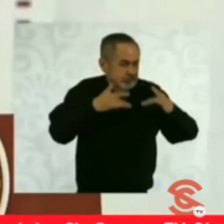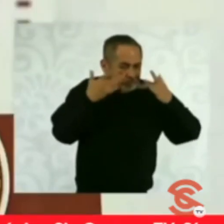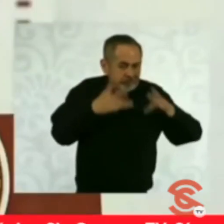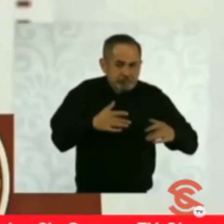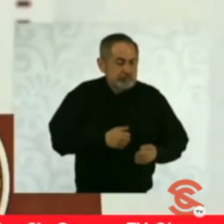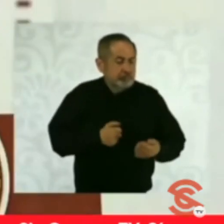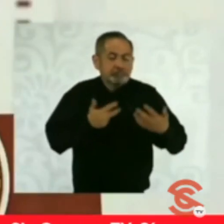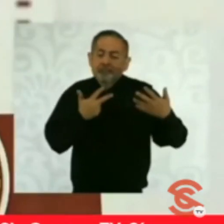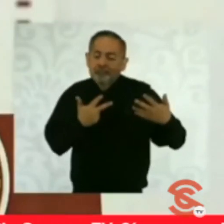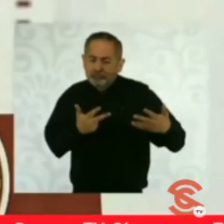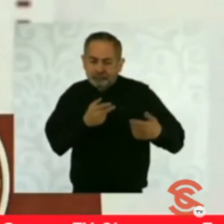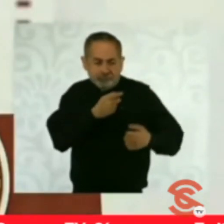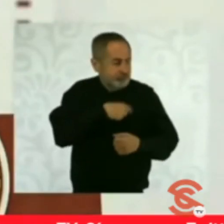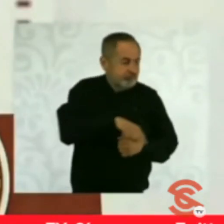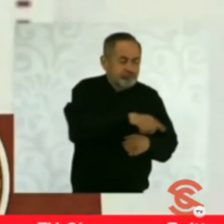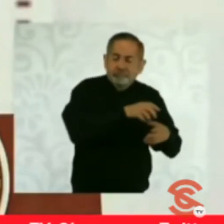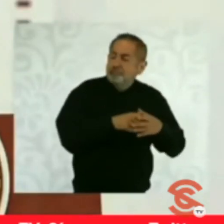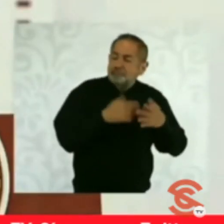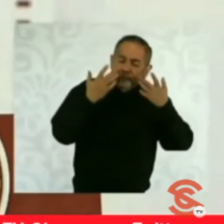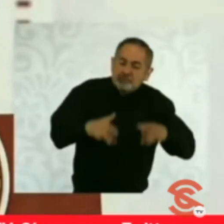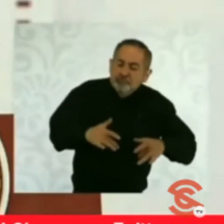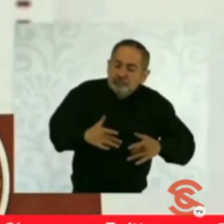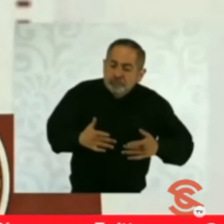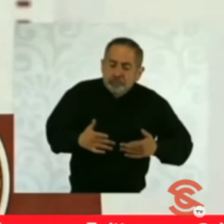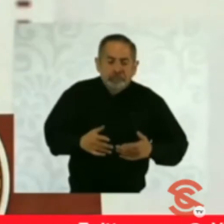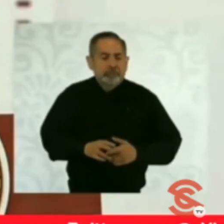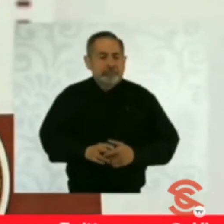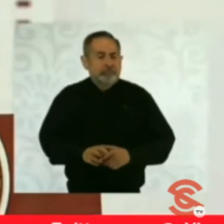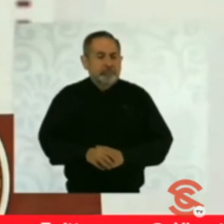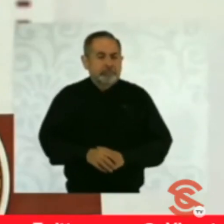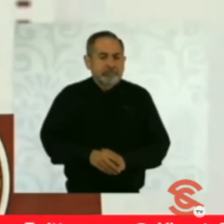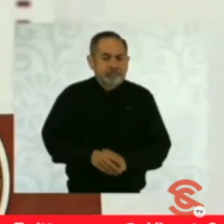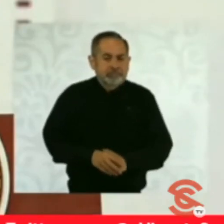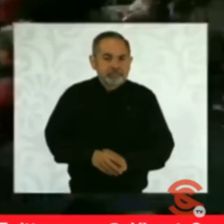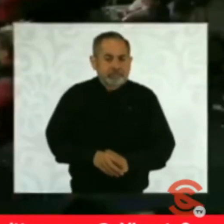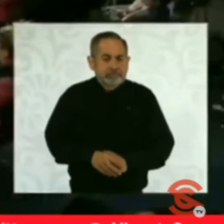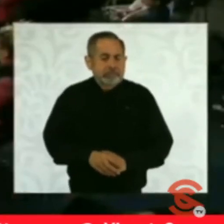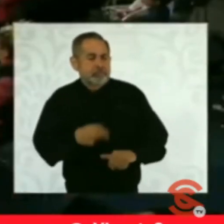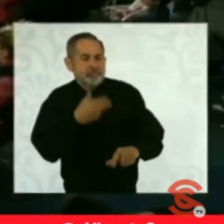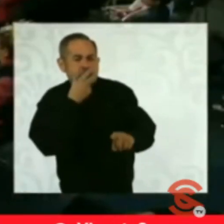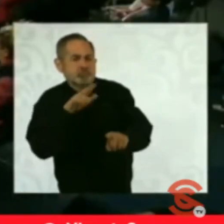los 8 ministros y ministras. ¿Una especie de moneda de cambio?